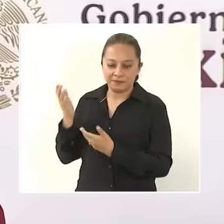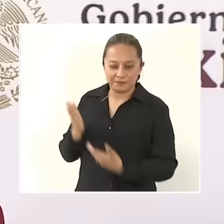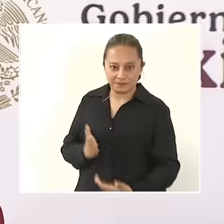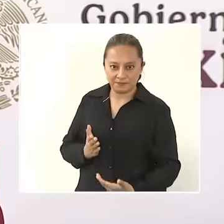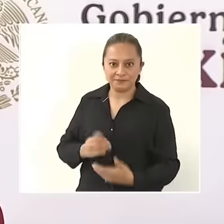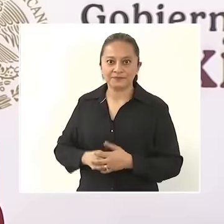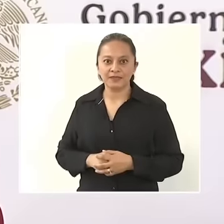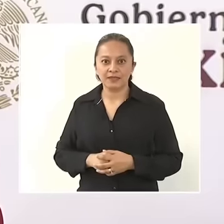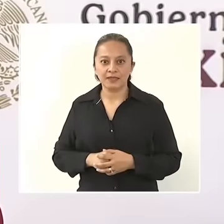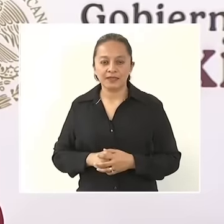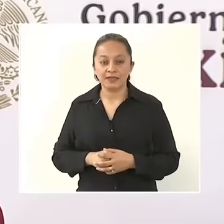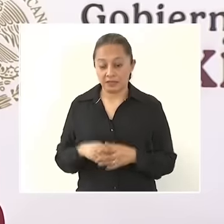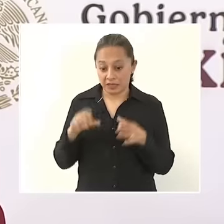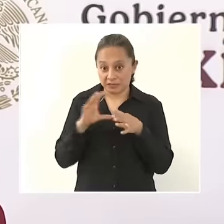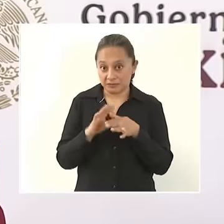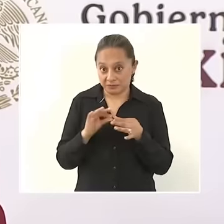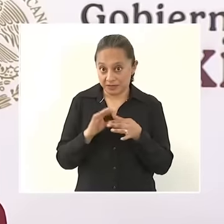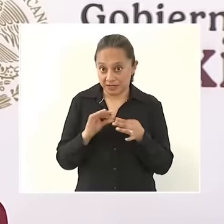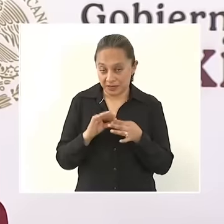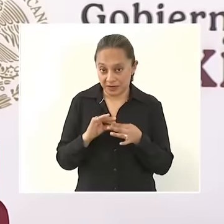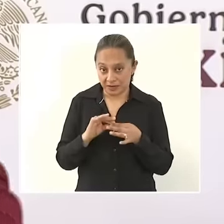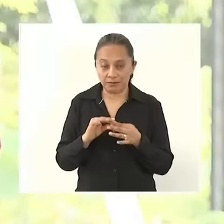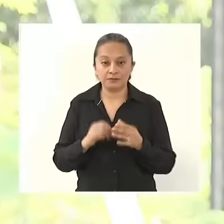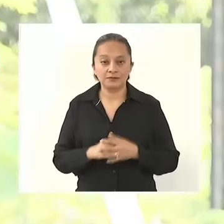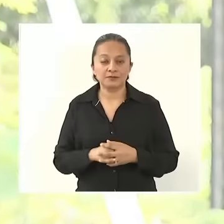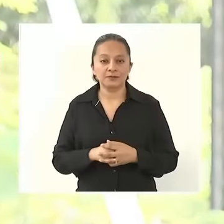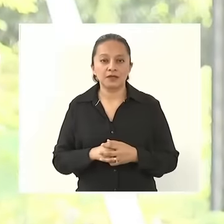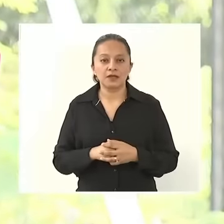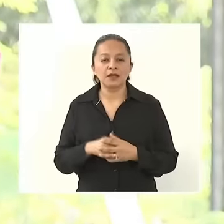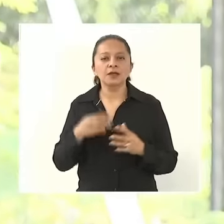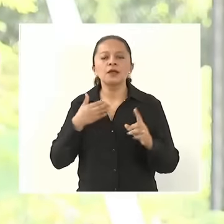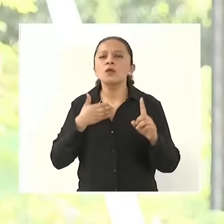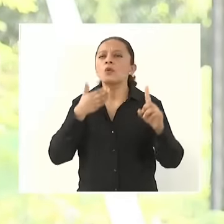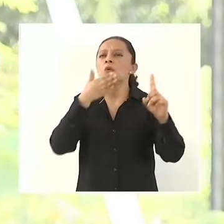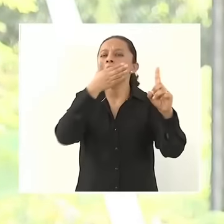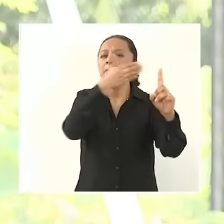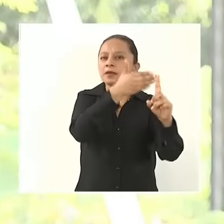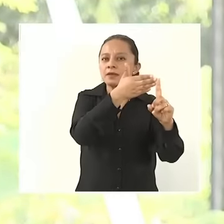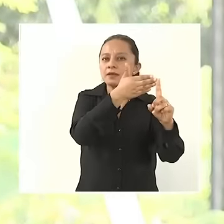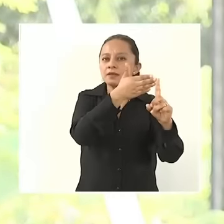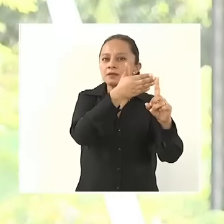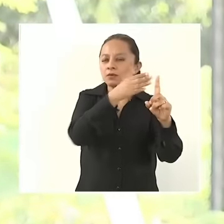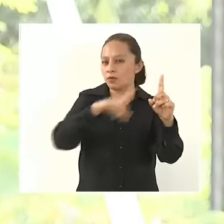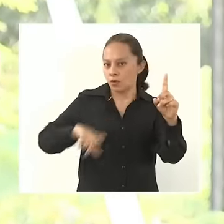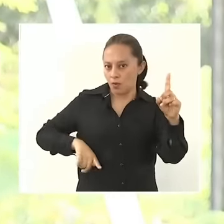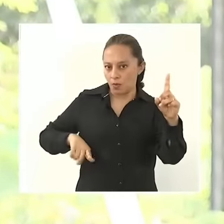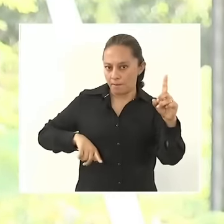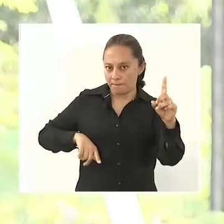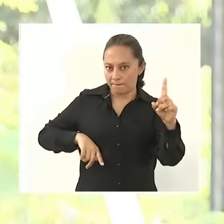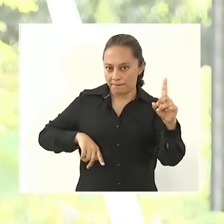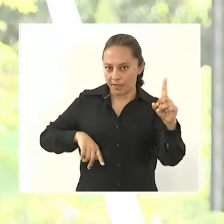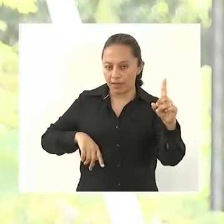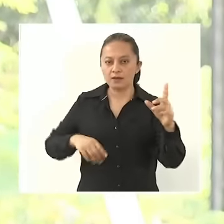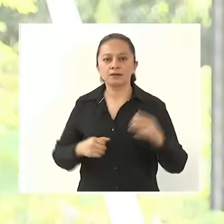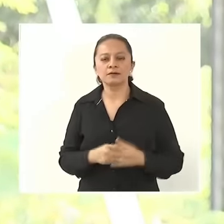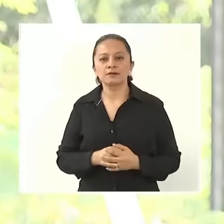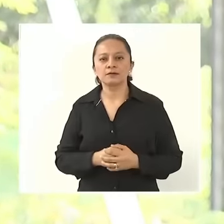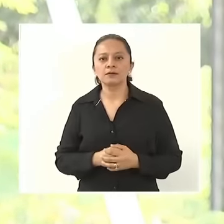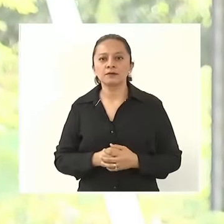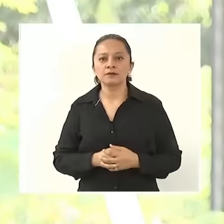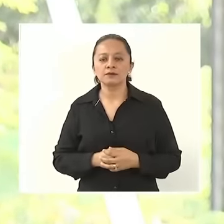dijimos entonces y ahora que el objetivo de nuestro gobierno tiene que